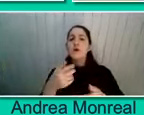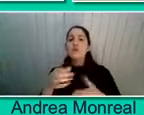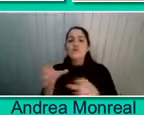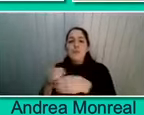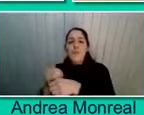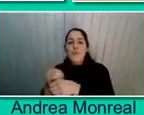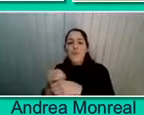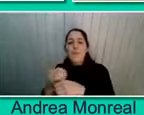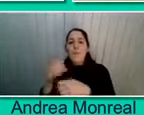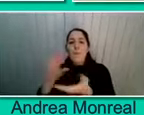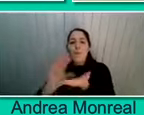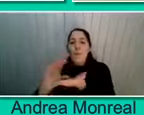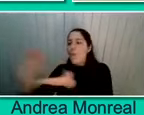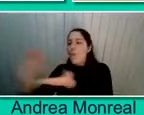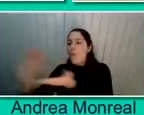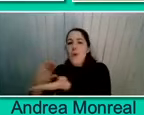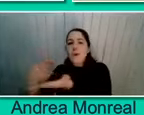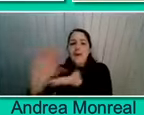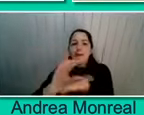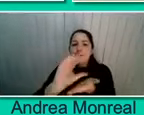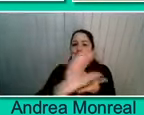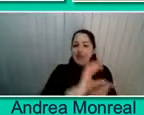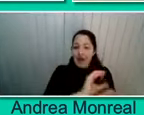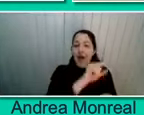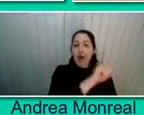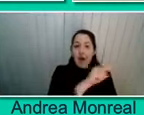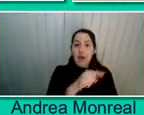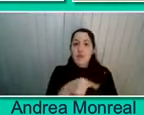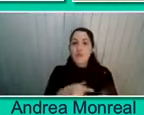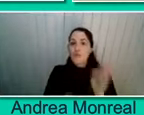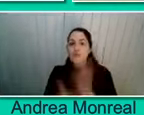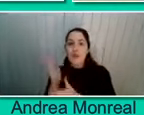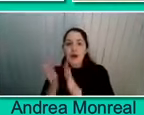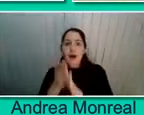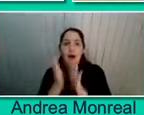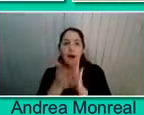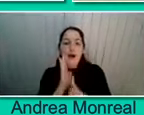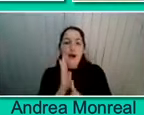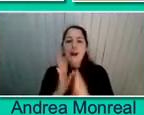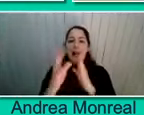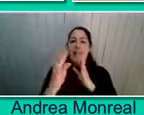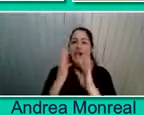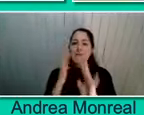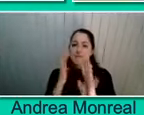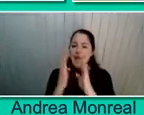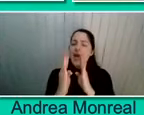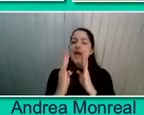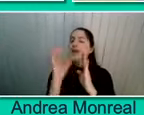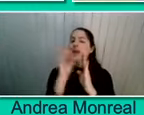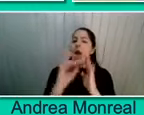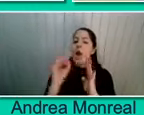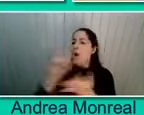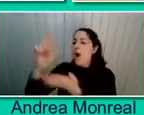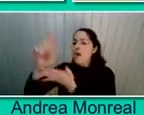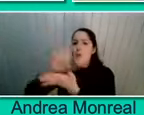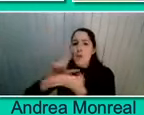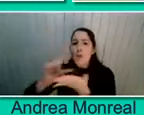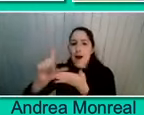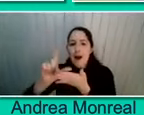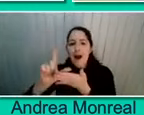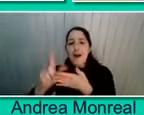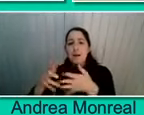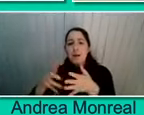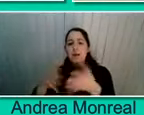terreno, en realidad están saliendo a las ferias, están yendo a los lugares de gran afluencia de